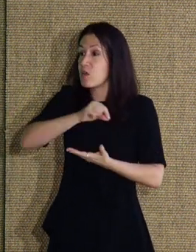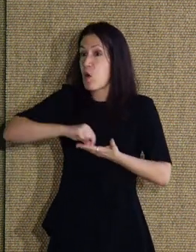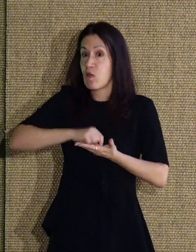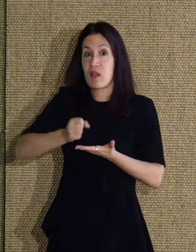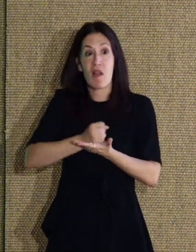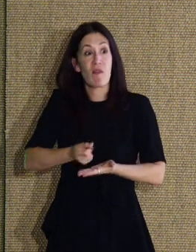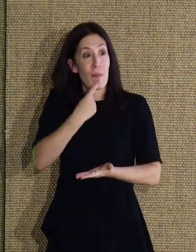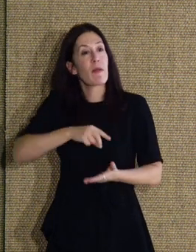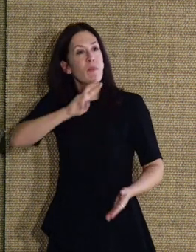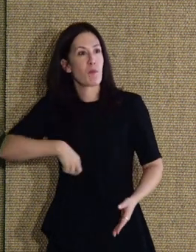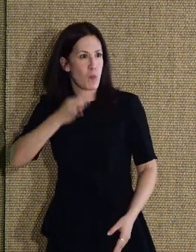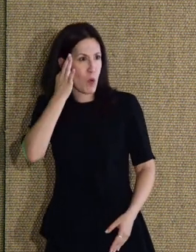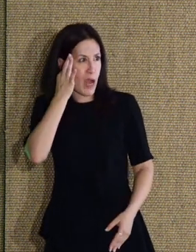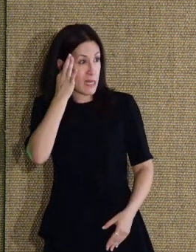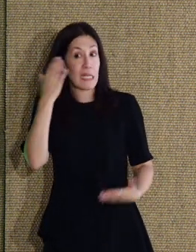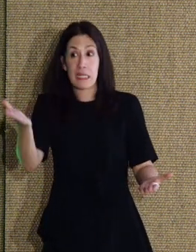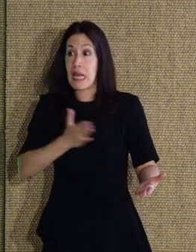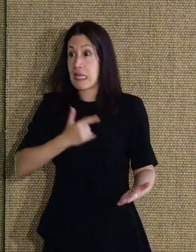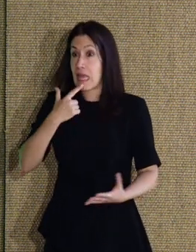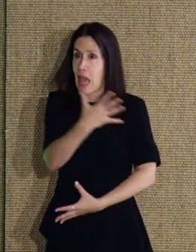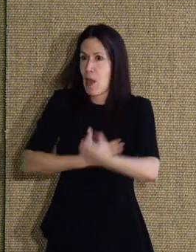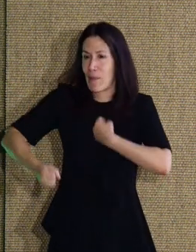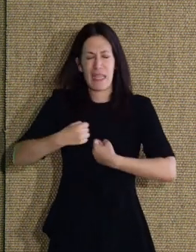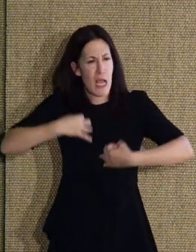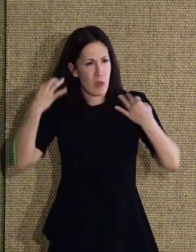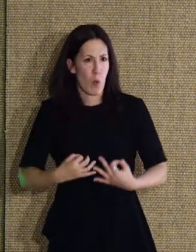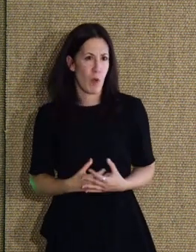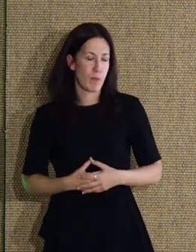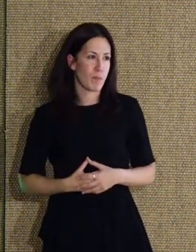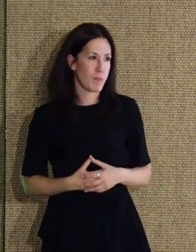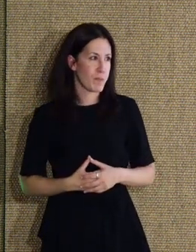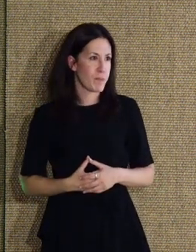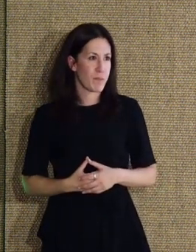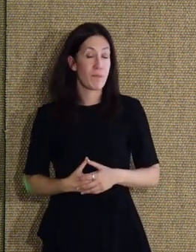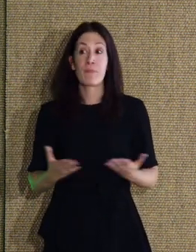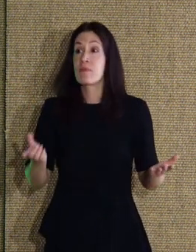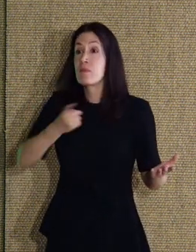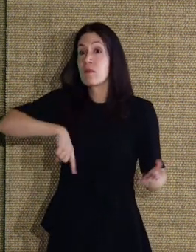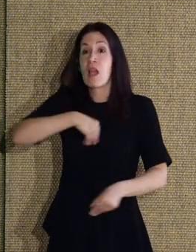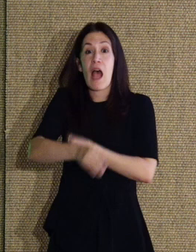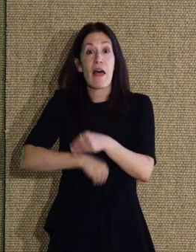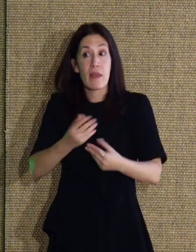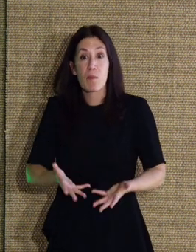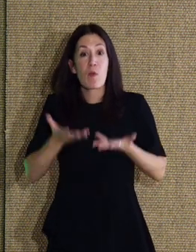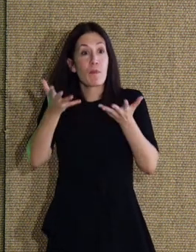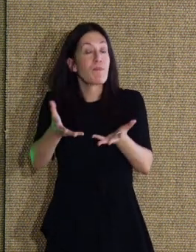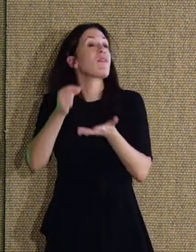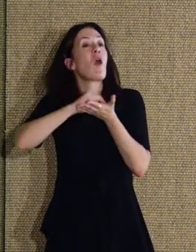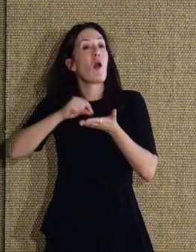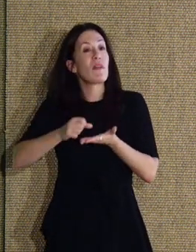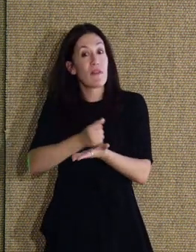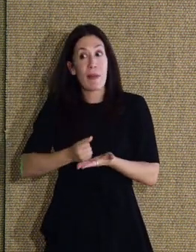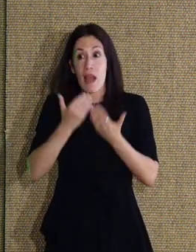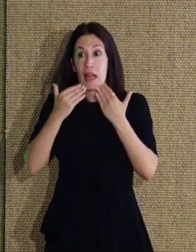farmacia somos mujeres con lo que la empatía está garantizada nosotros lo que hacemos desde la oficina de farmacia con estos